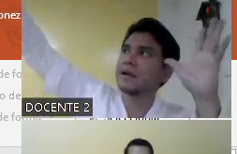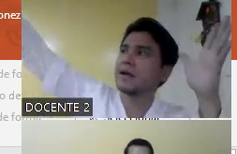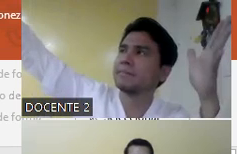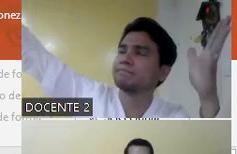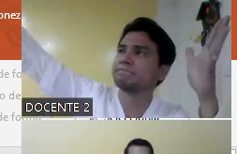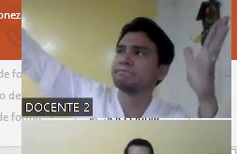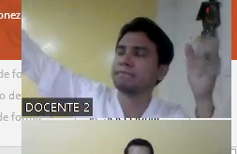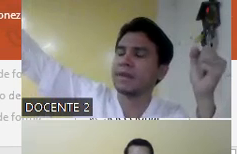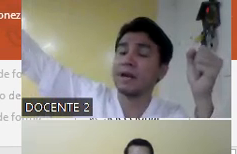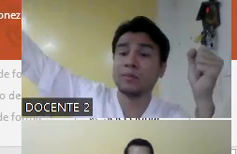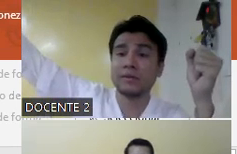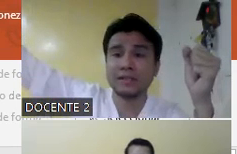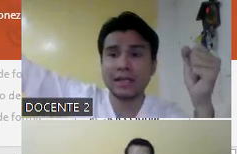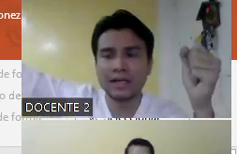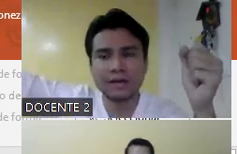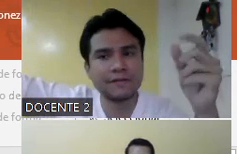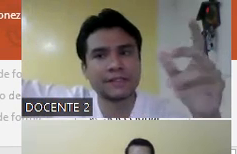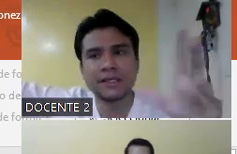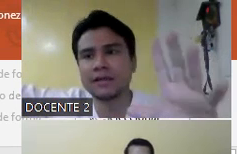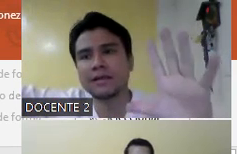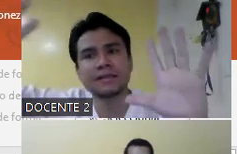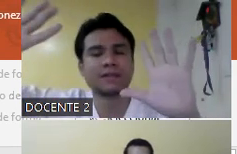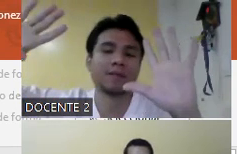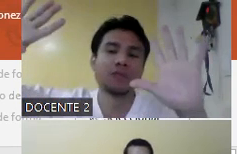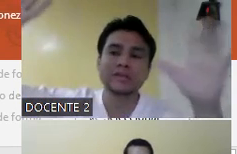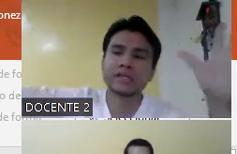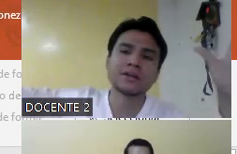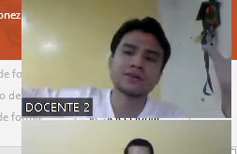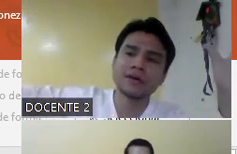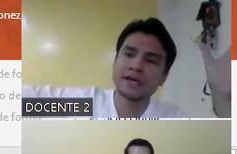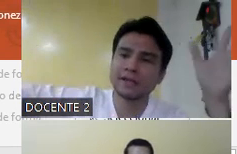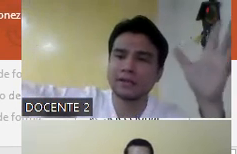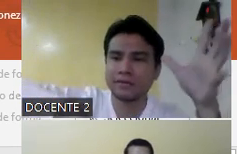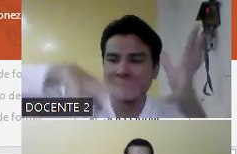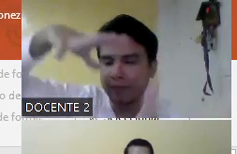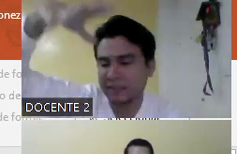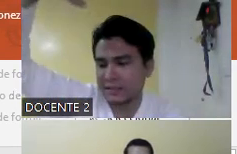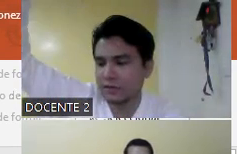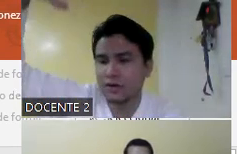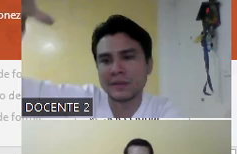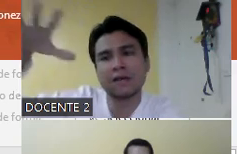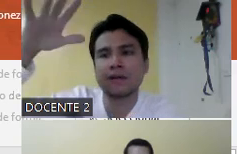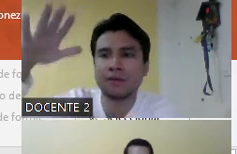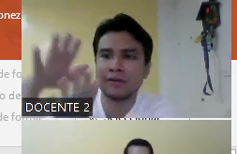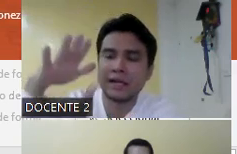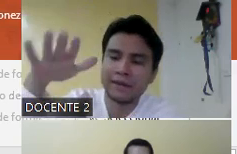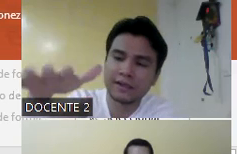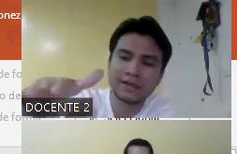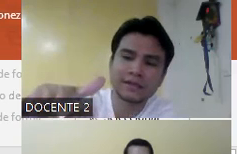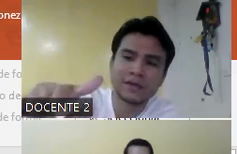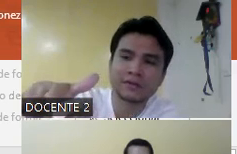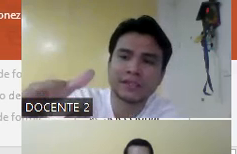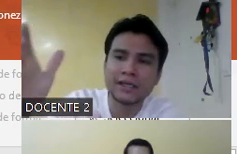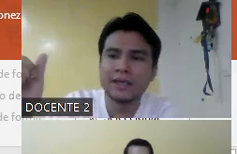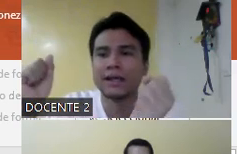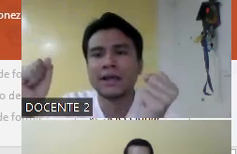van a ver la publicidad de KFC es hermosa, es roja, tiene unas presas enormes. Claro que cuando ya le venden